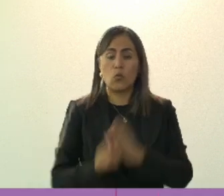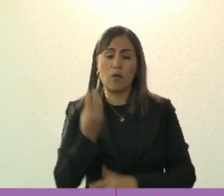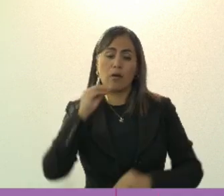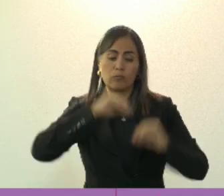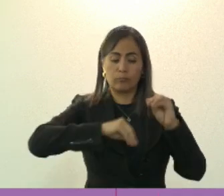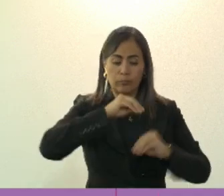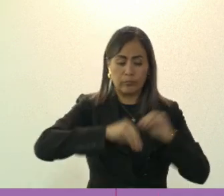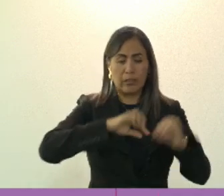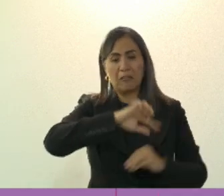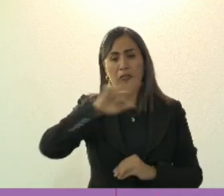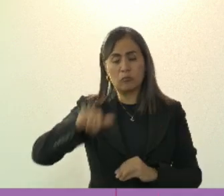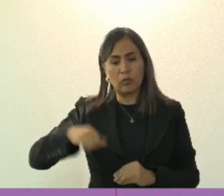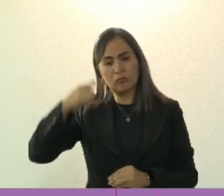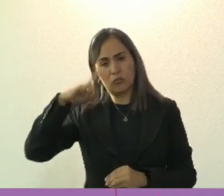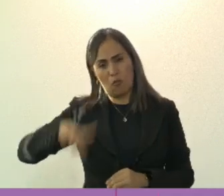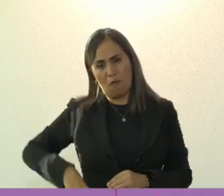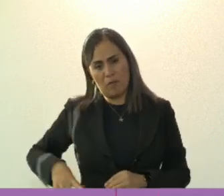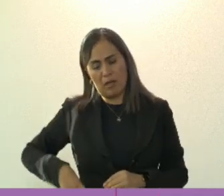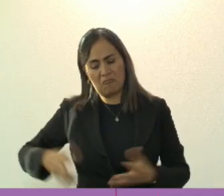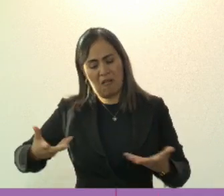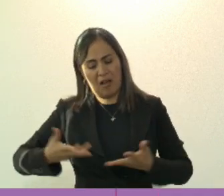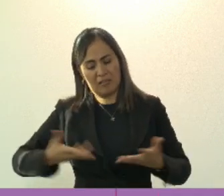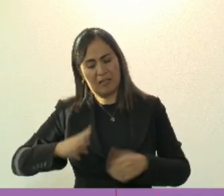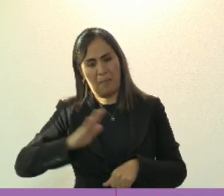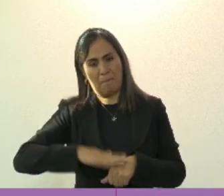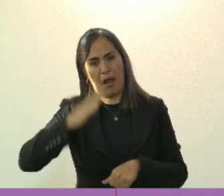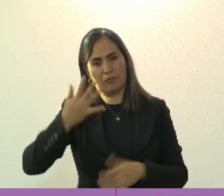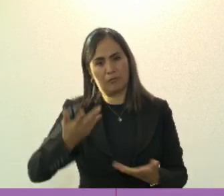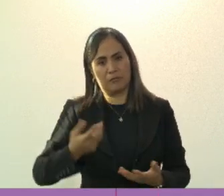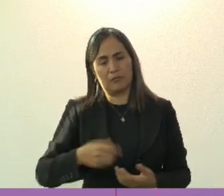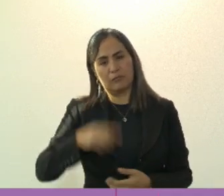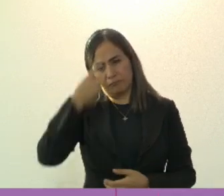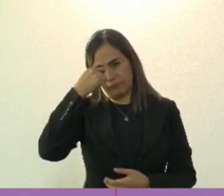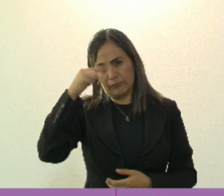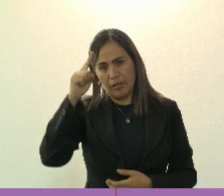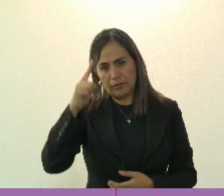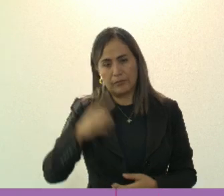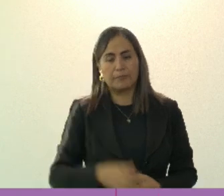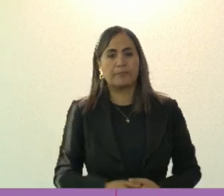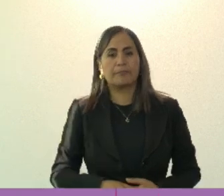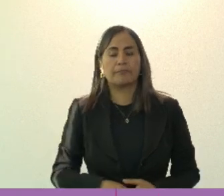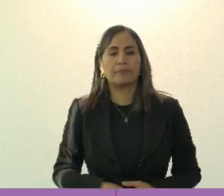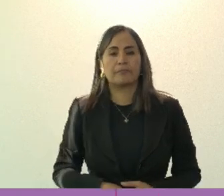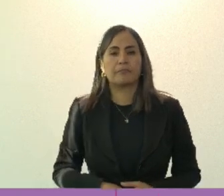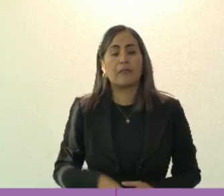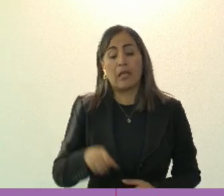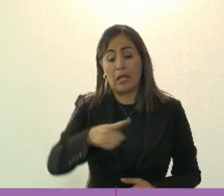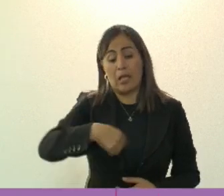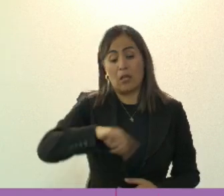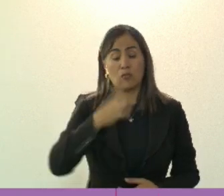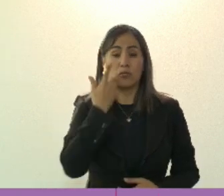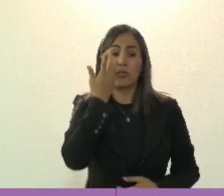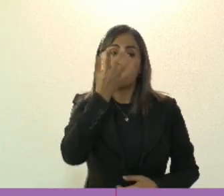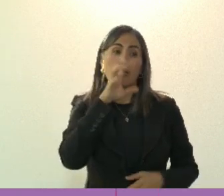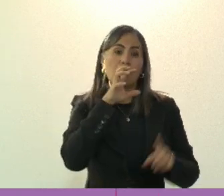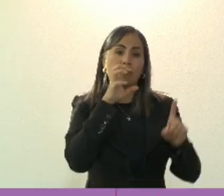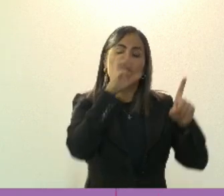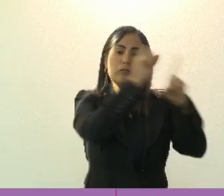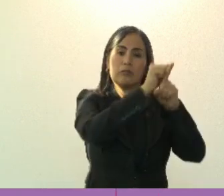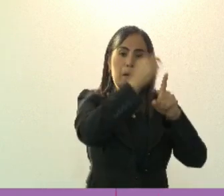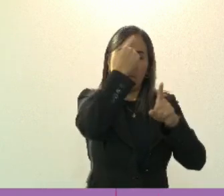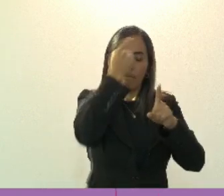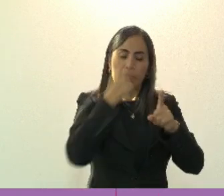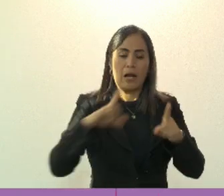gobierno. Se supone que quisieron estar en esos puestos para mejorar la